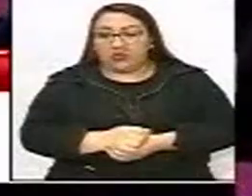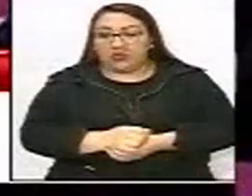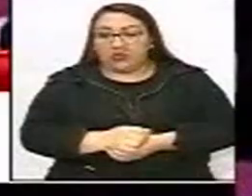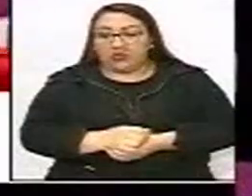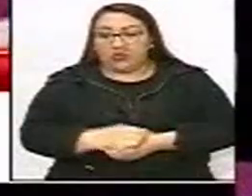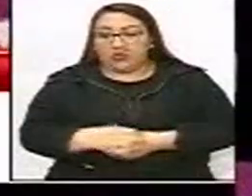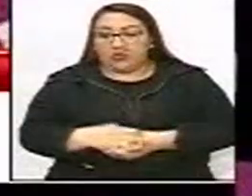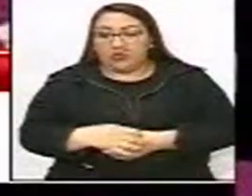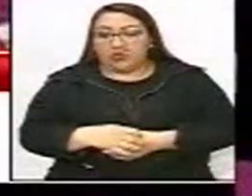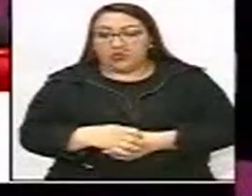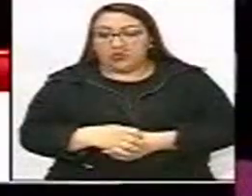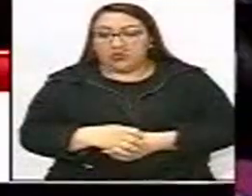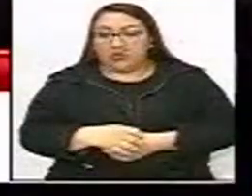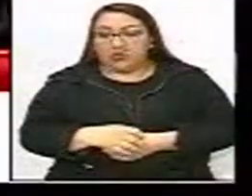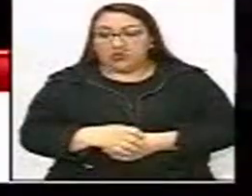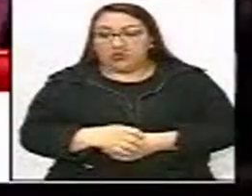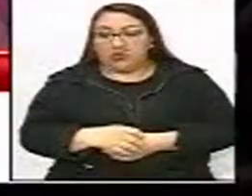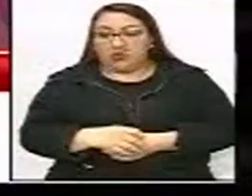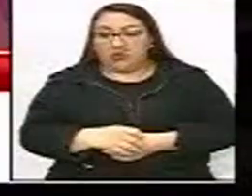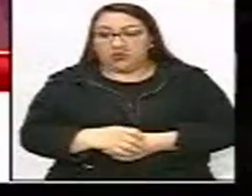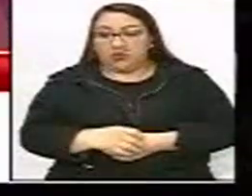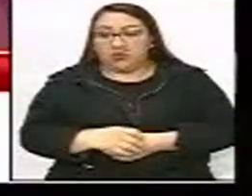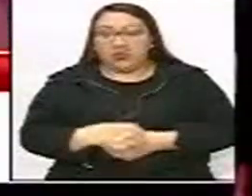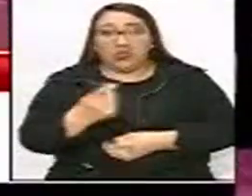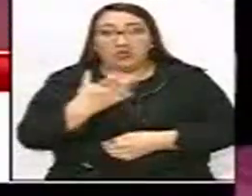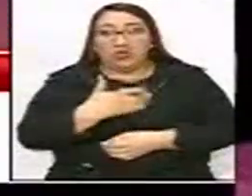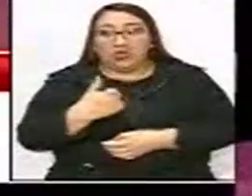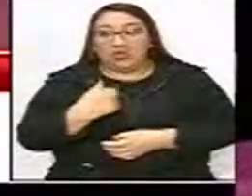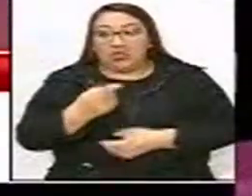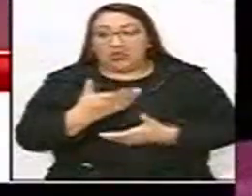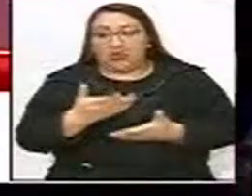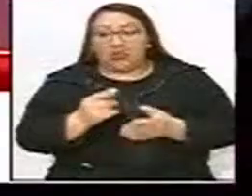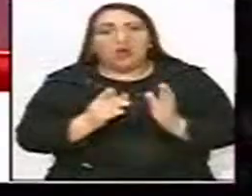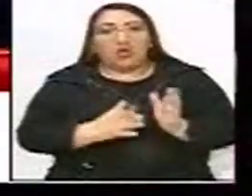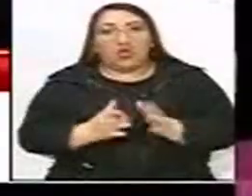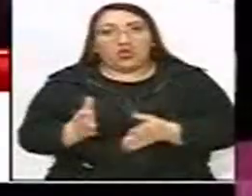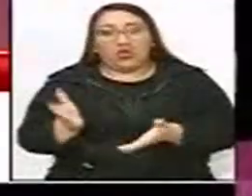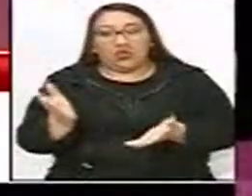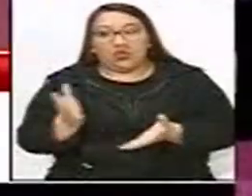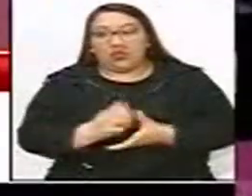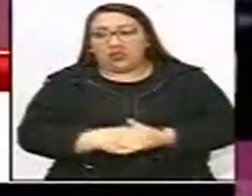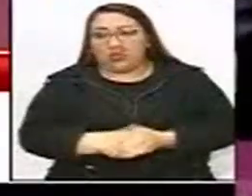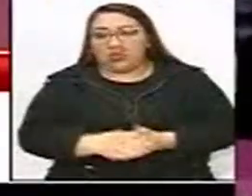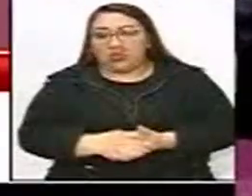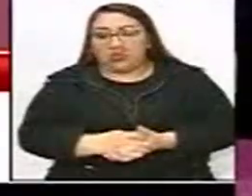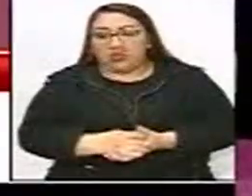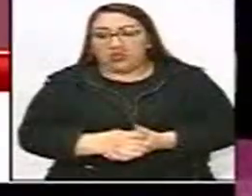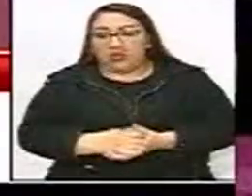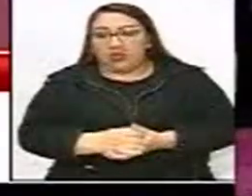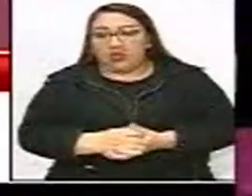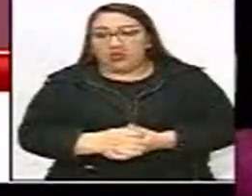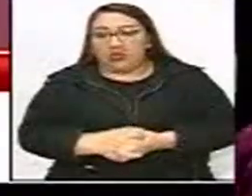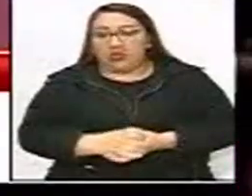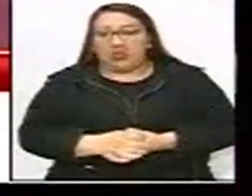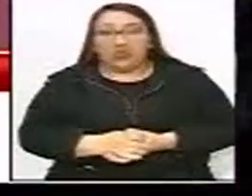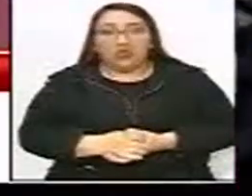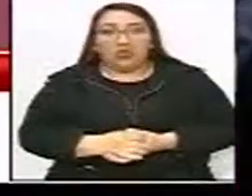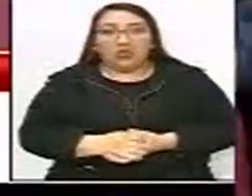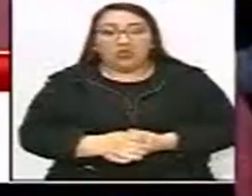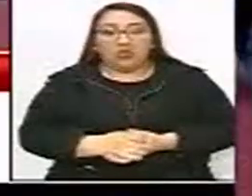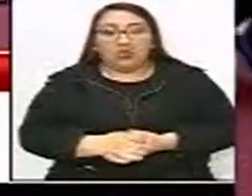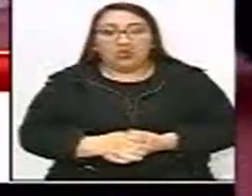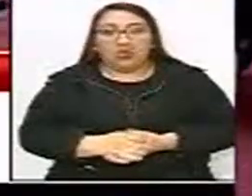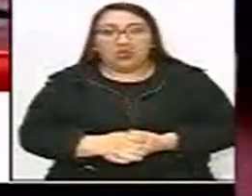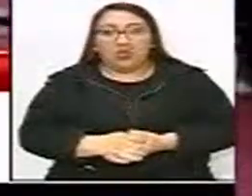Pide el uso de la palabra, señor. Señor presidente, yo le pediría que las cosas se hagan en orden. porque estamos en orden